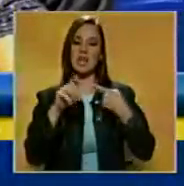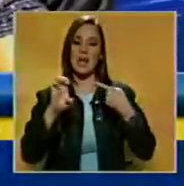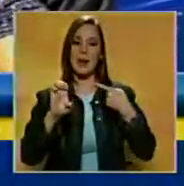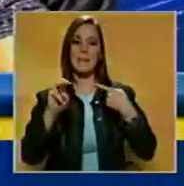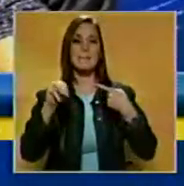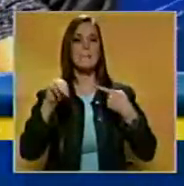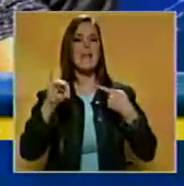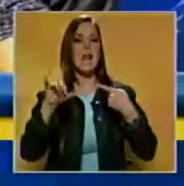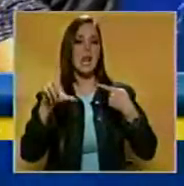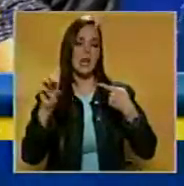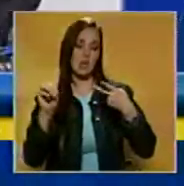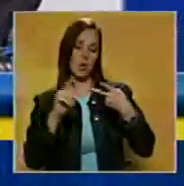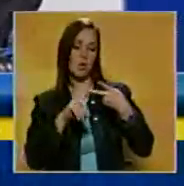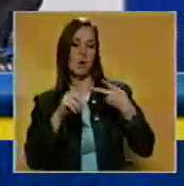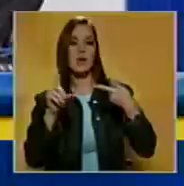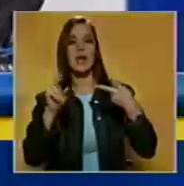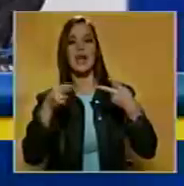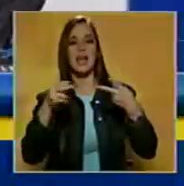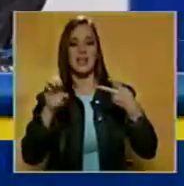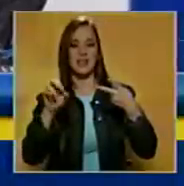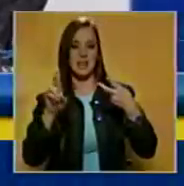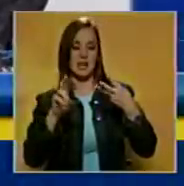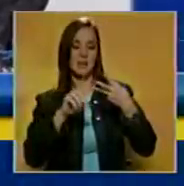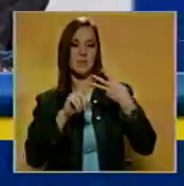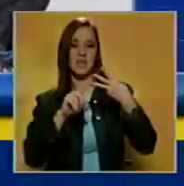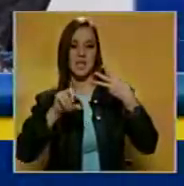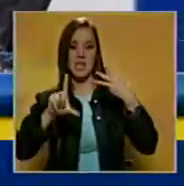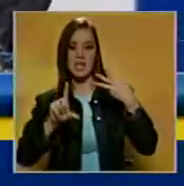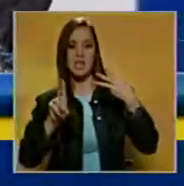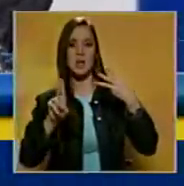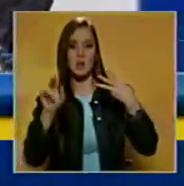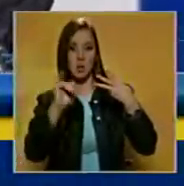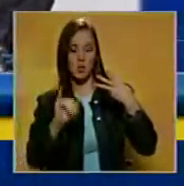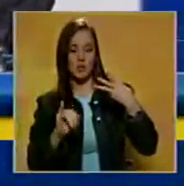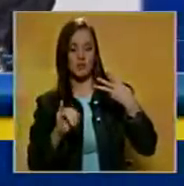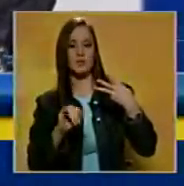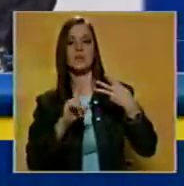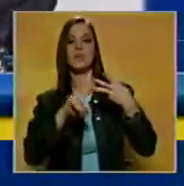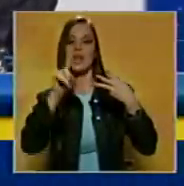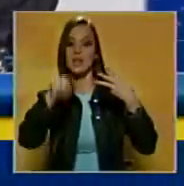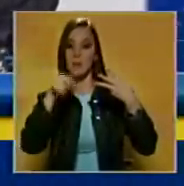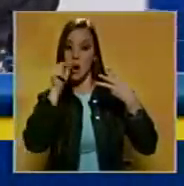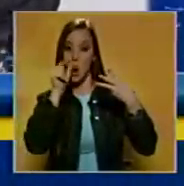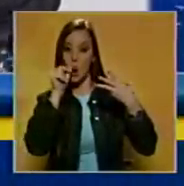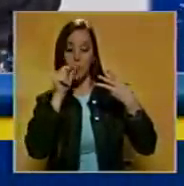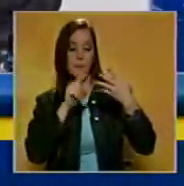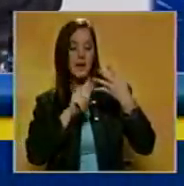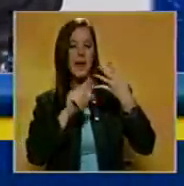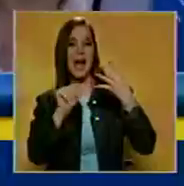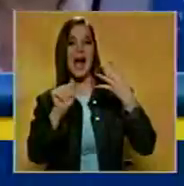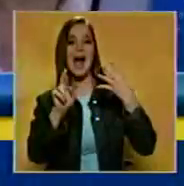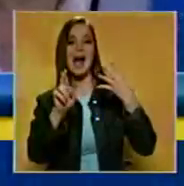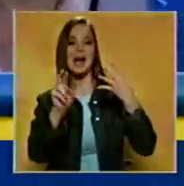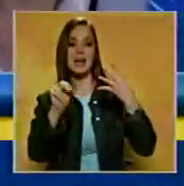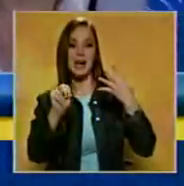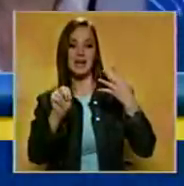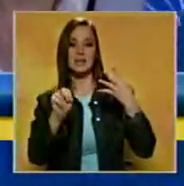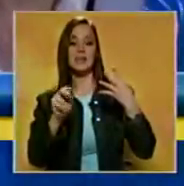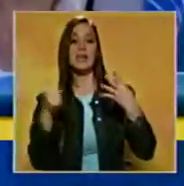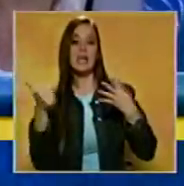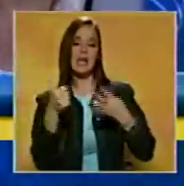José Engelhardt y Luis Fernando Romero, así como el actor y cantante Arán de las Casas,